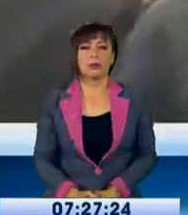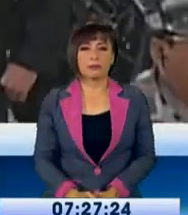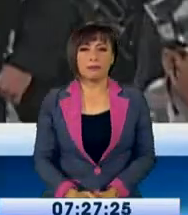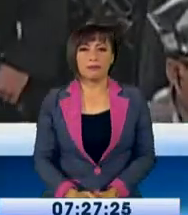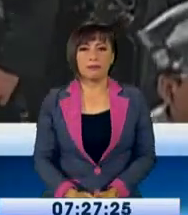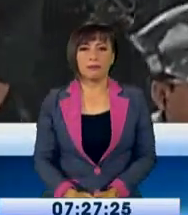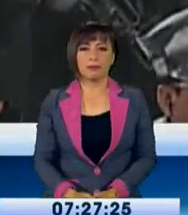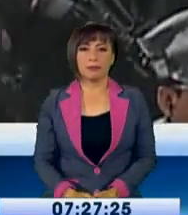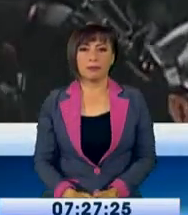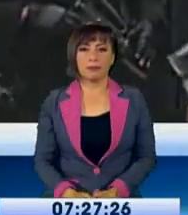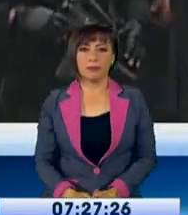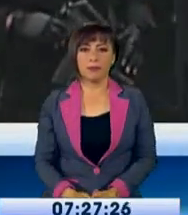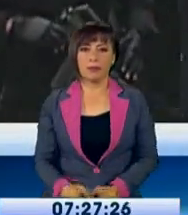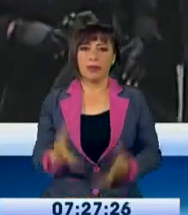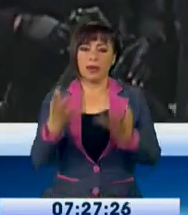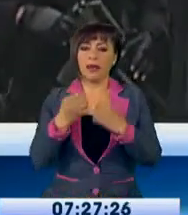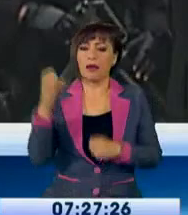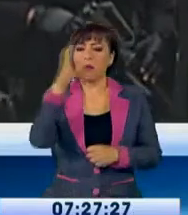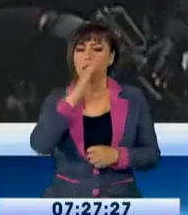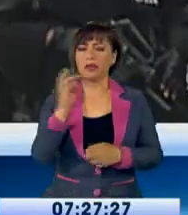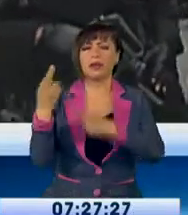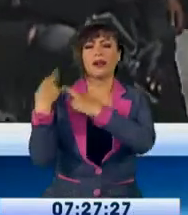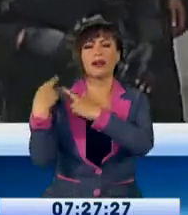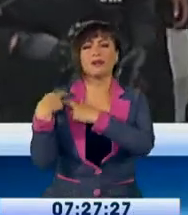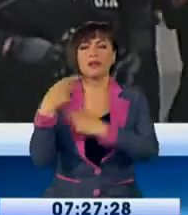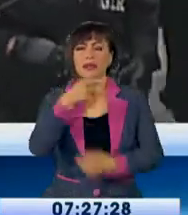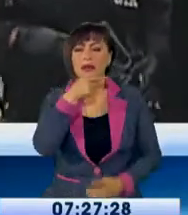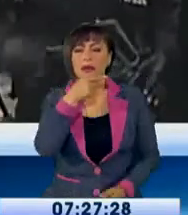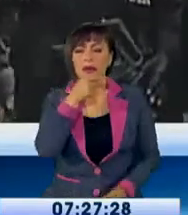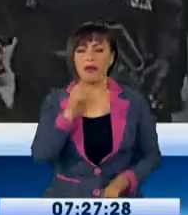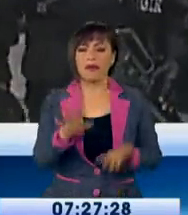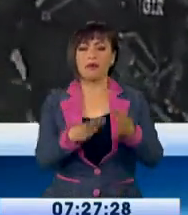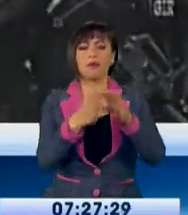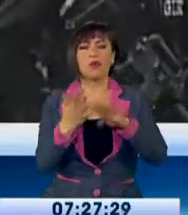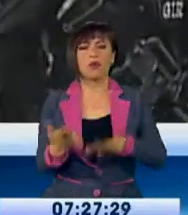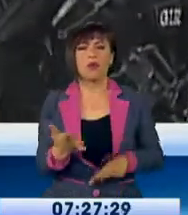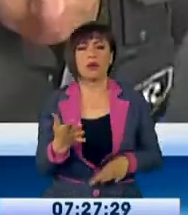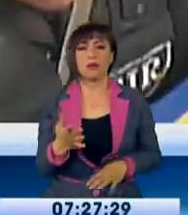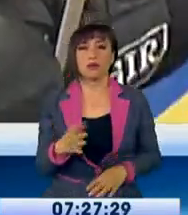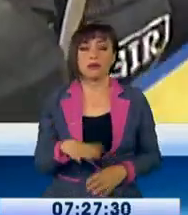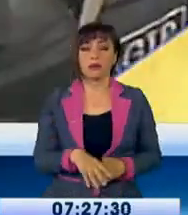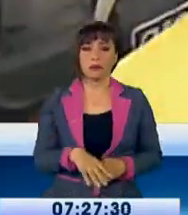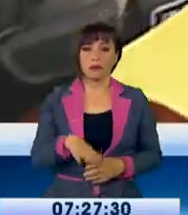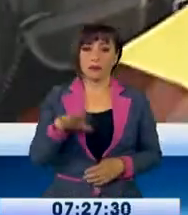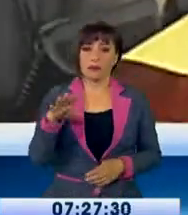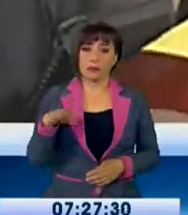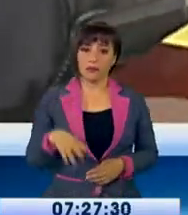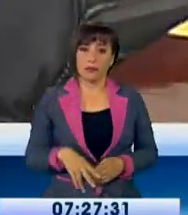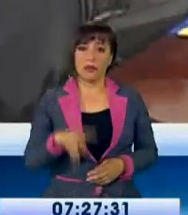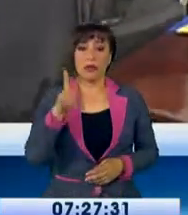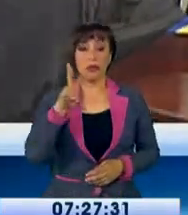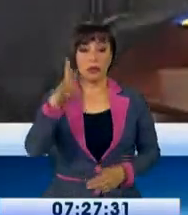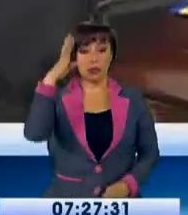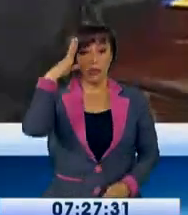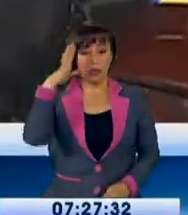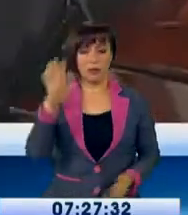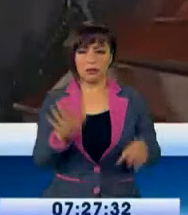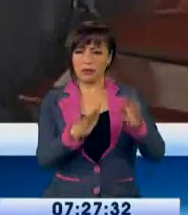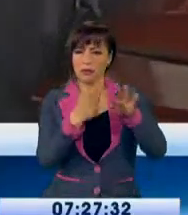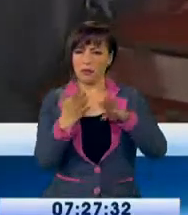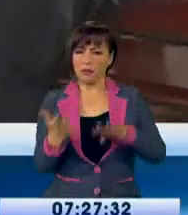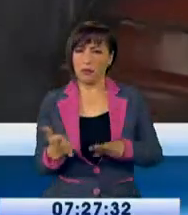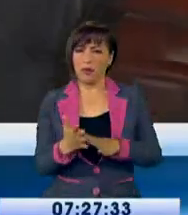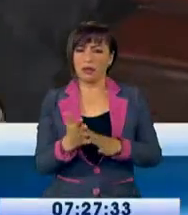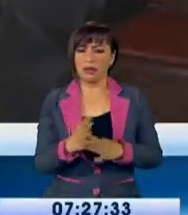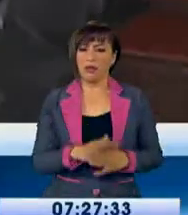Lo que permitiría dar con los responsables de la muerte no solo de Jiménez, sino del policía Edwin Calderón y los militares Darwin